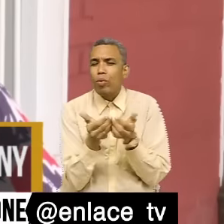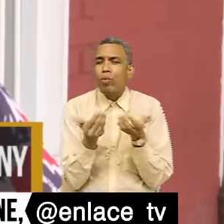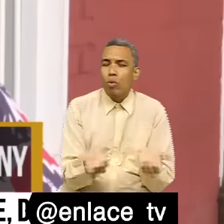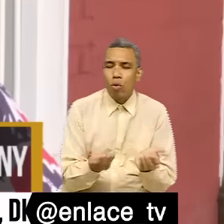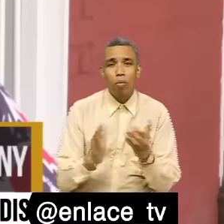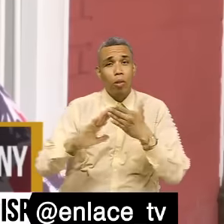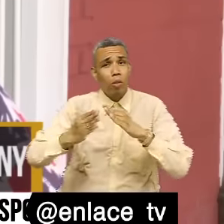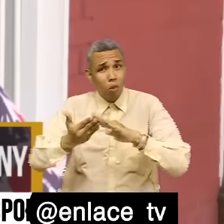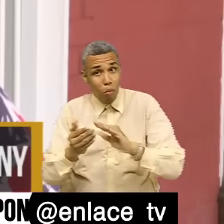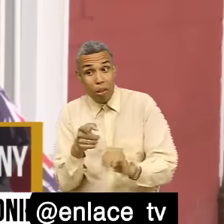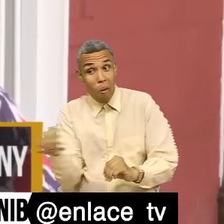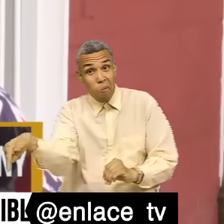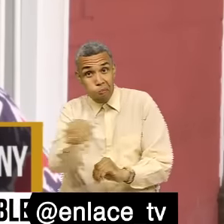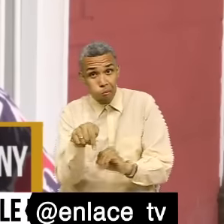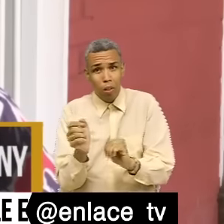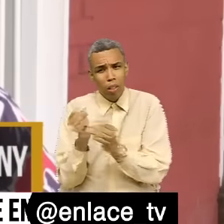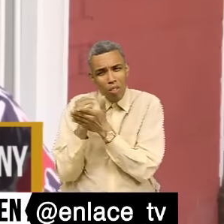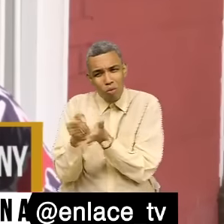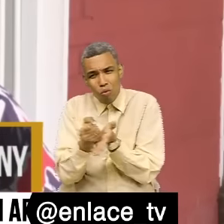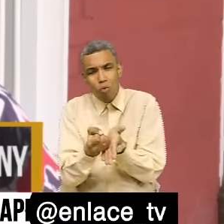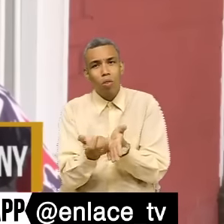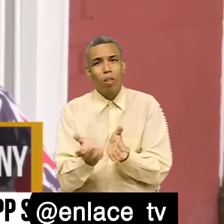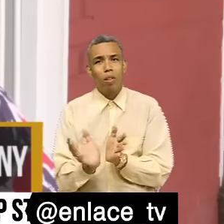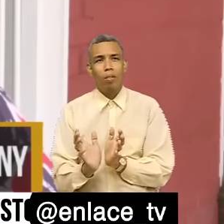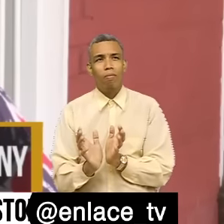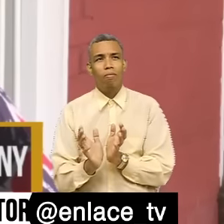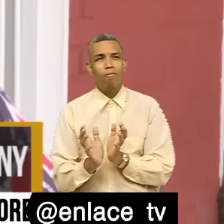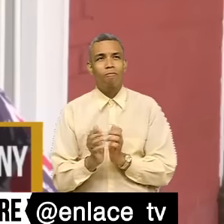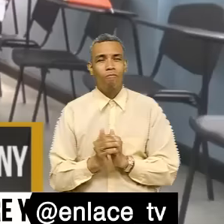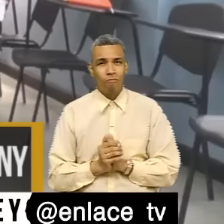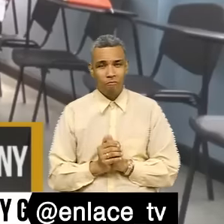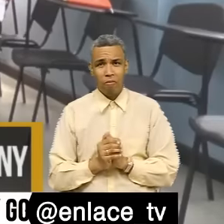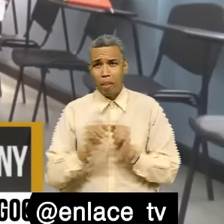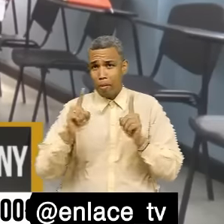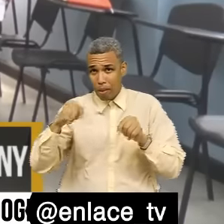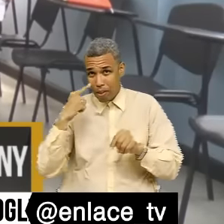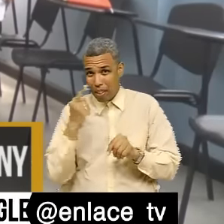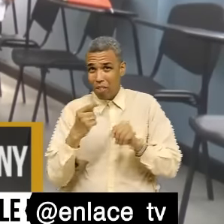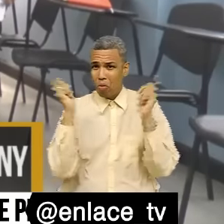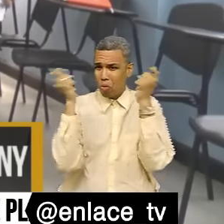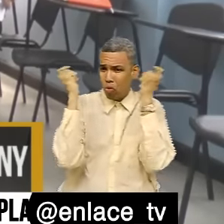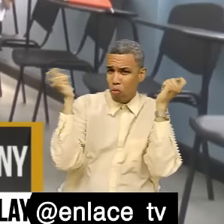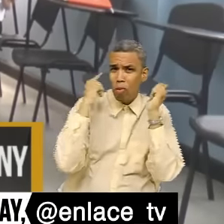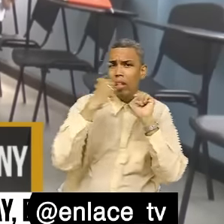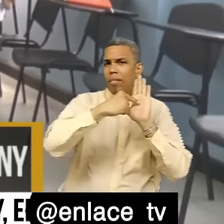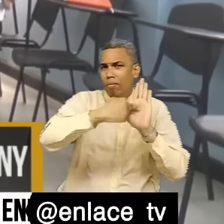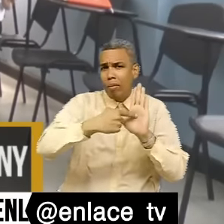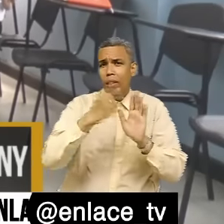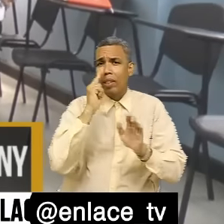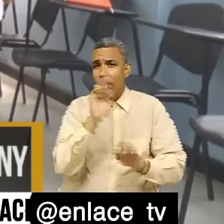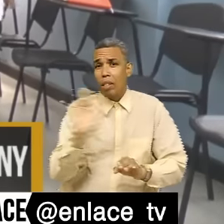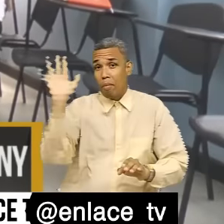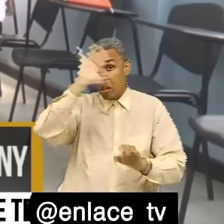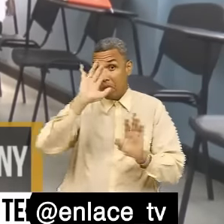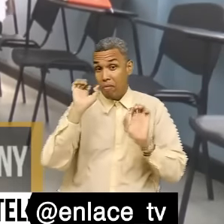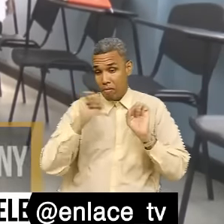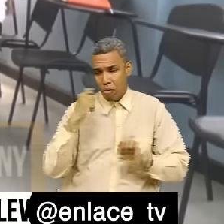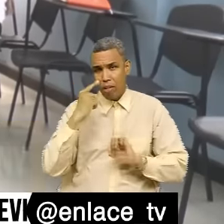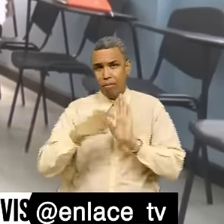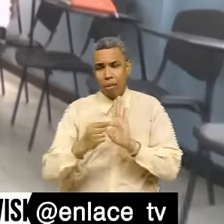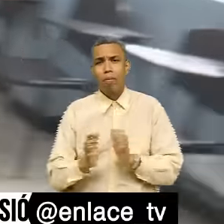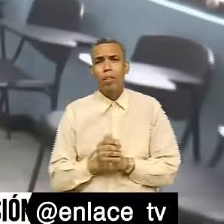ofrecer su portafolio de servicios no solo en Barranca Bermeja, sino también a nivel nacional. De la actividad han participado voceros de Asojuntas y la Mesa de Bienes y